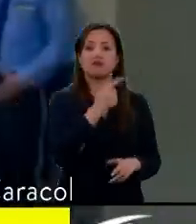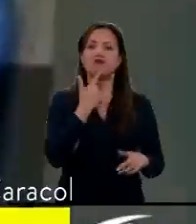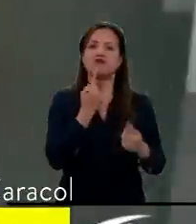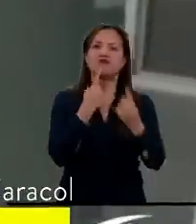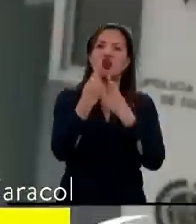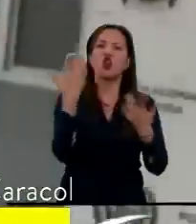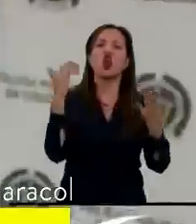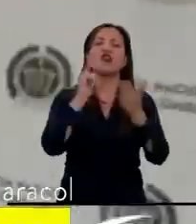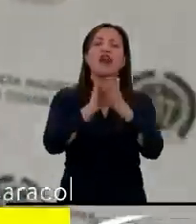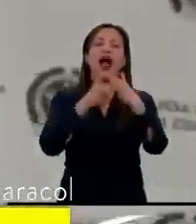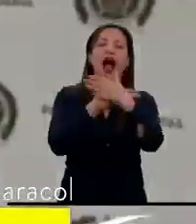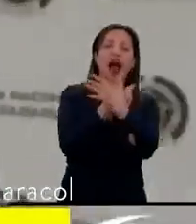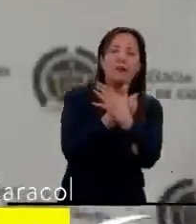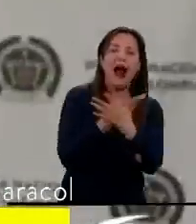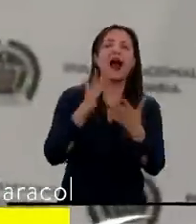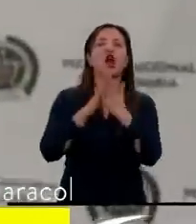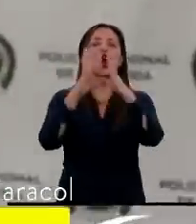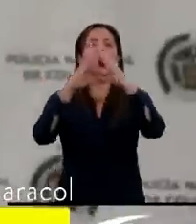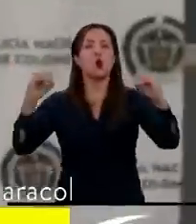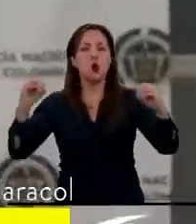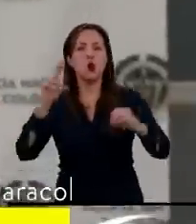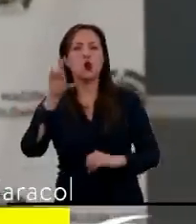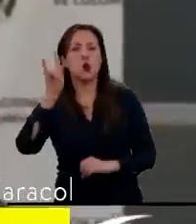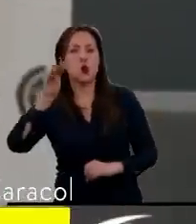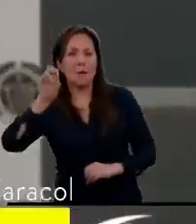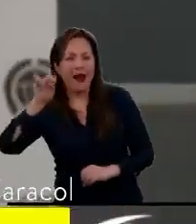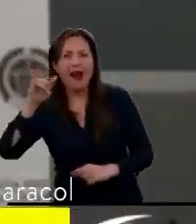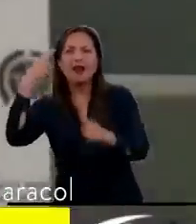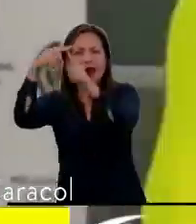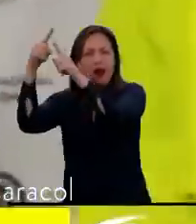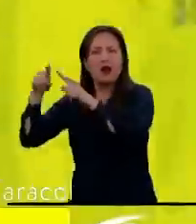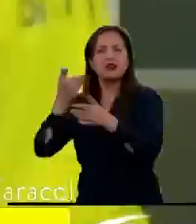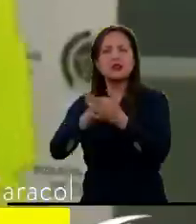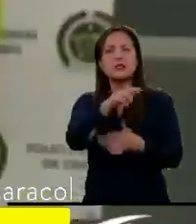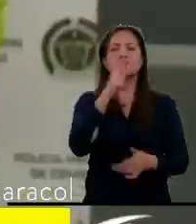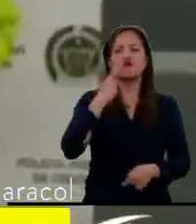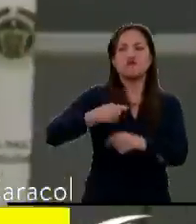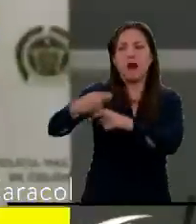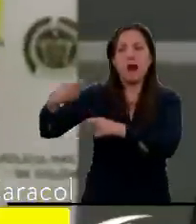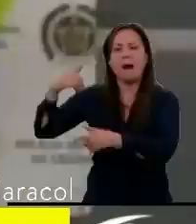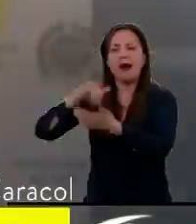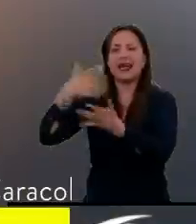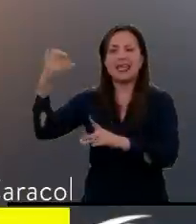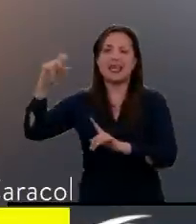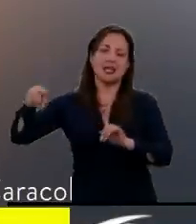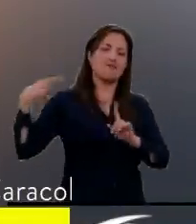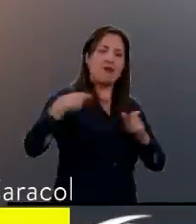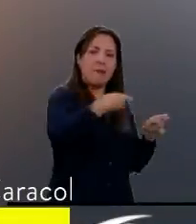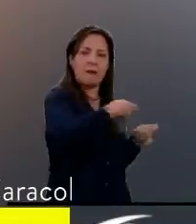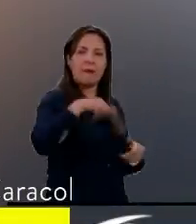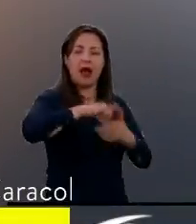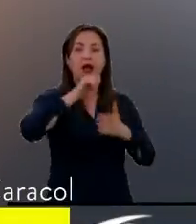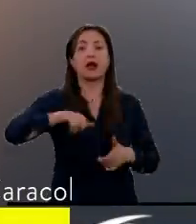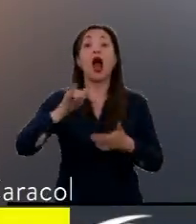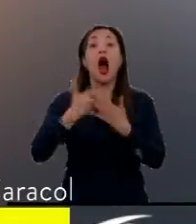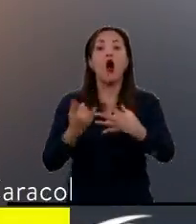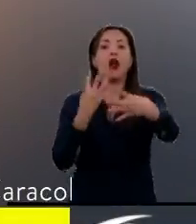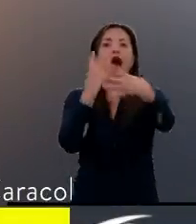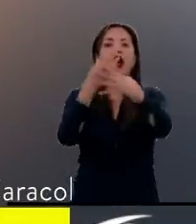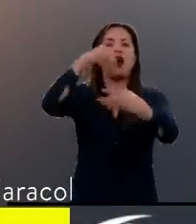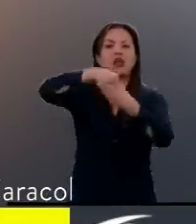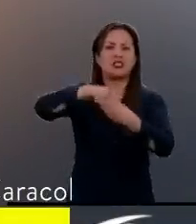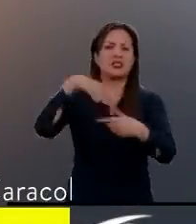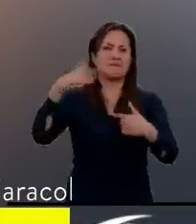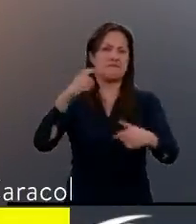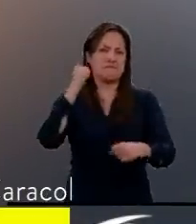gente en Albania en rumania solo pudimos evidenciar donde decía que él pagaba el dinero que fuera para que no los tratara de